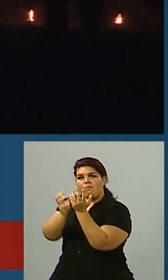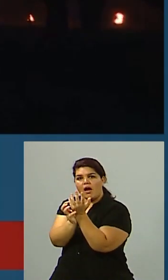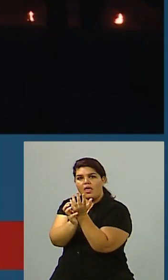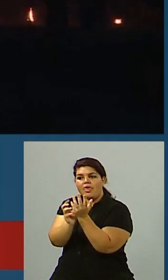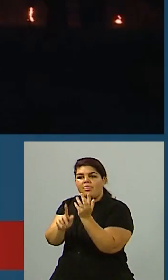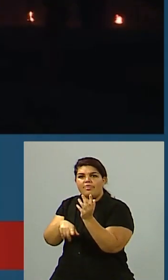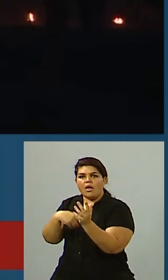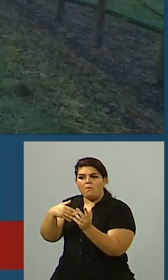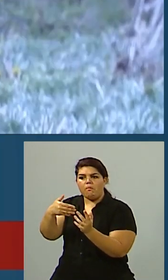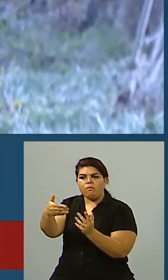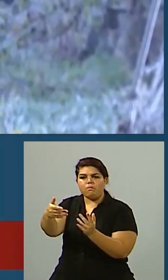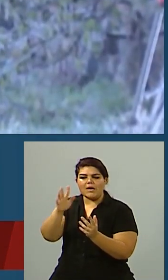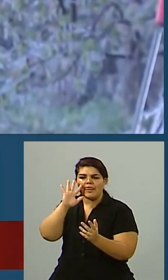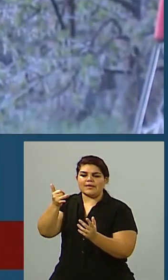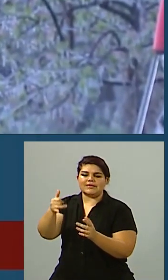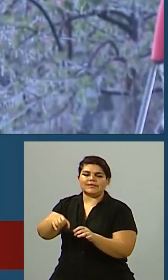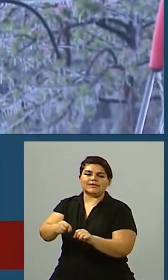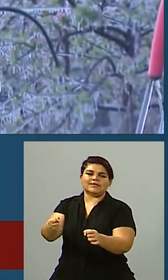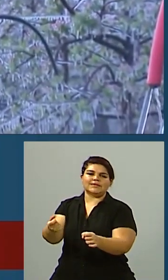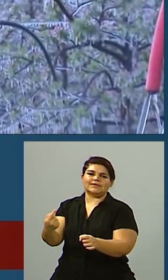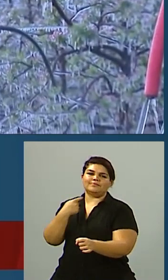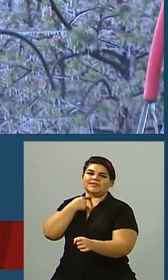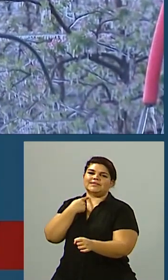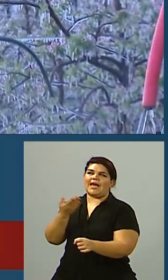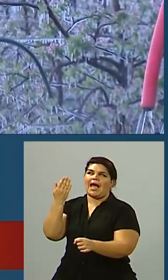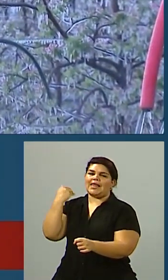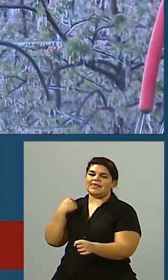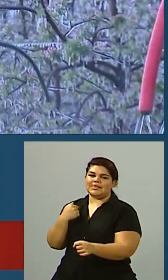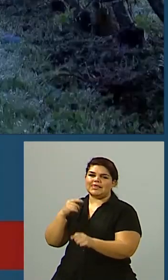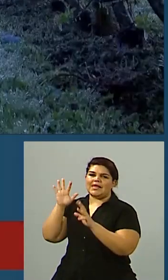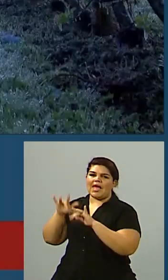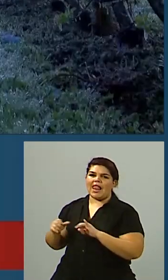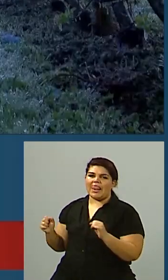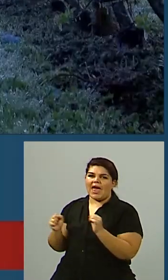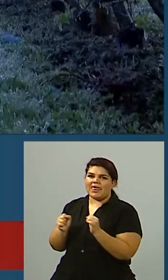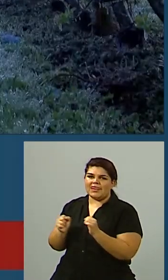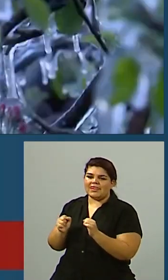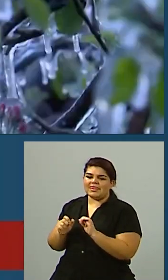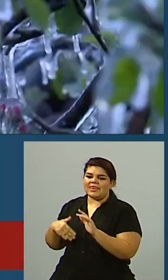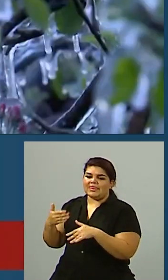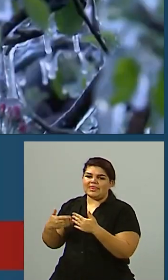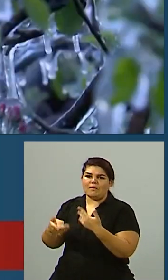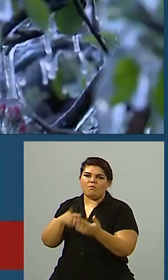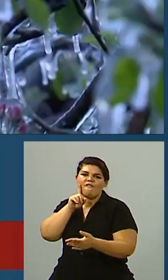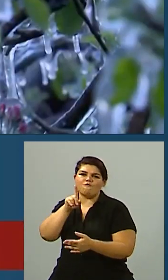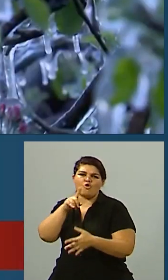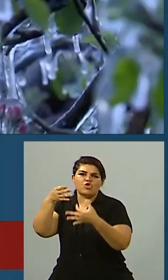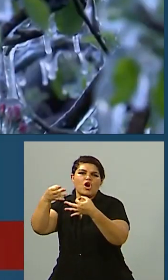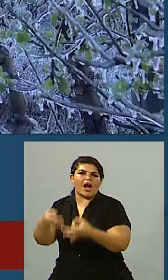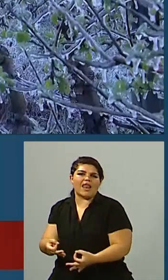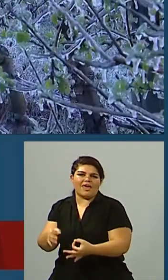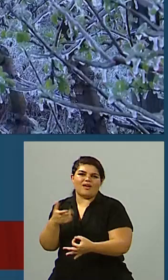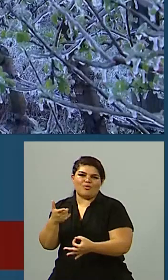conoce y que puede ser más dañino, si le queremos poner una palabra. Mauro, claro. Usted hablaba de, bueno, hay